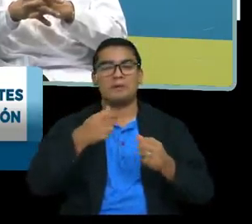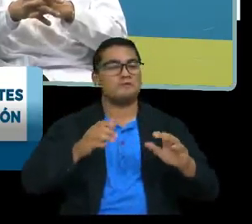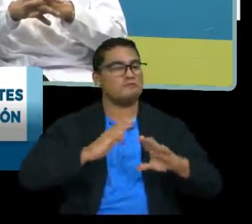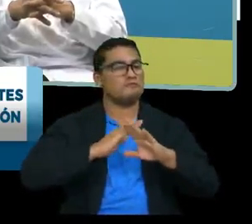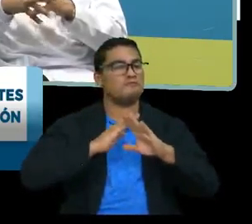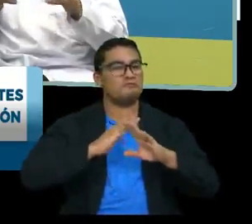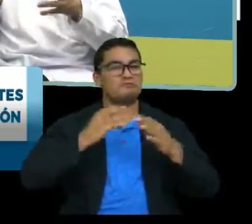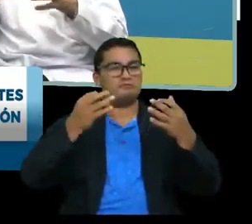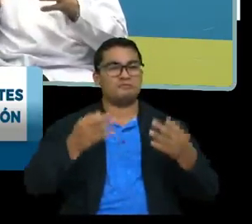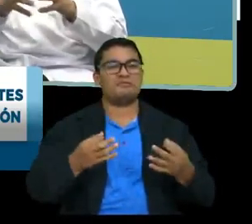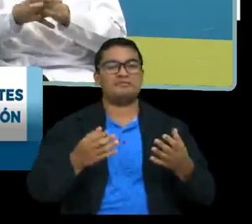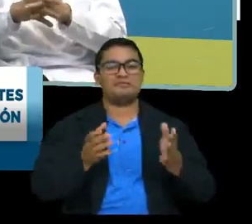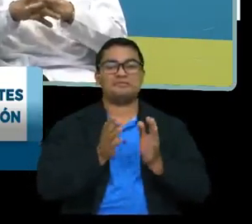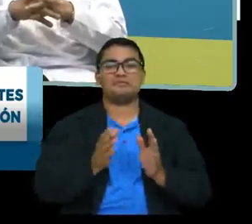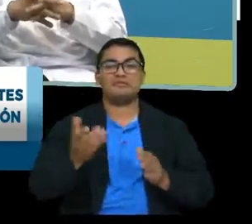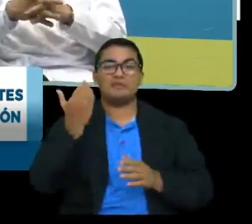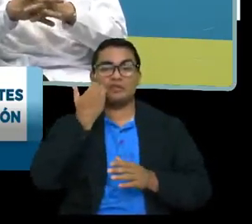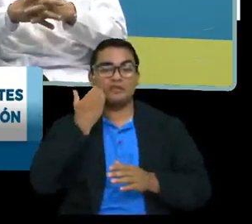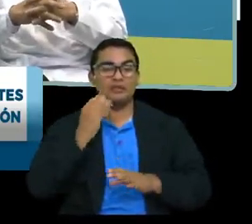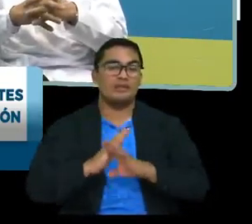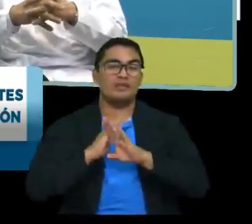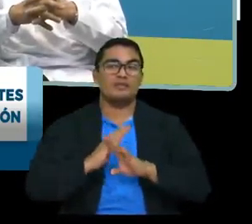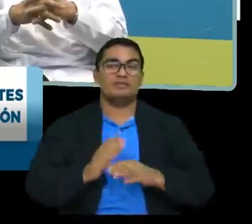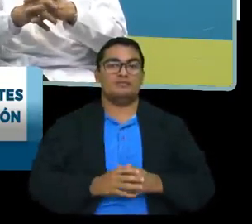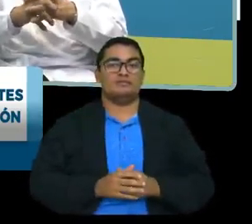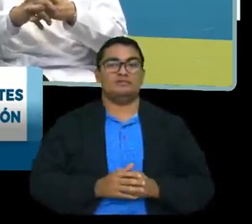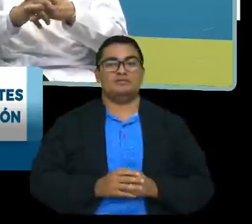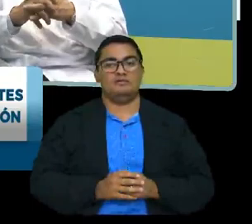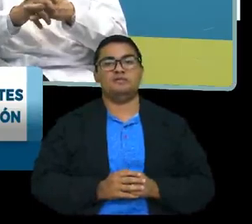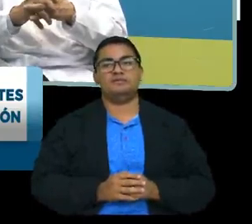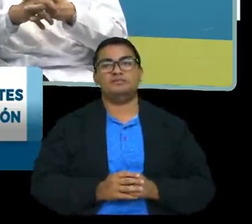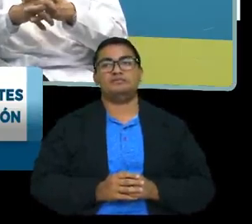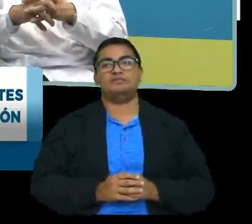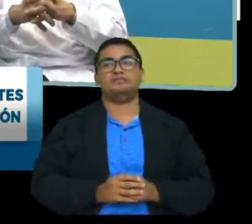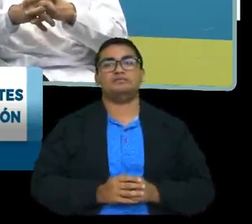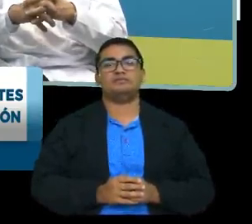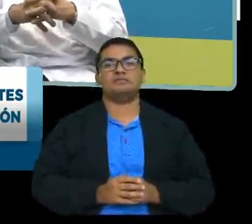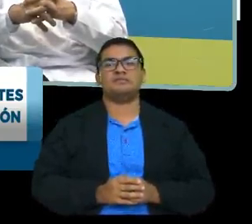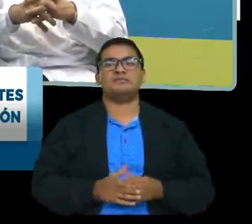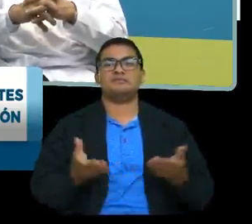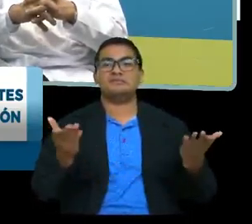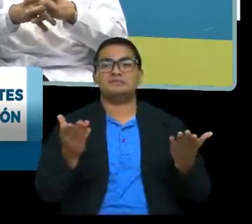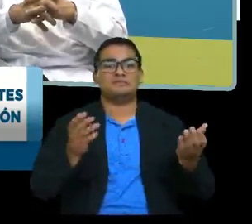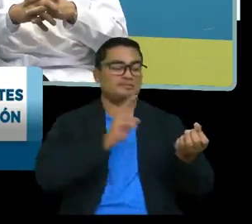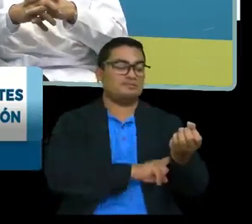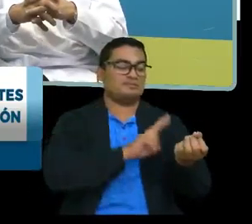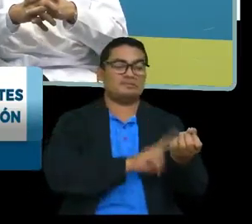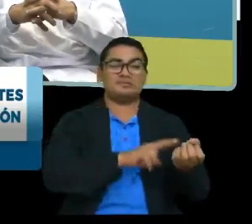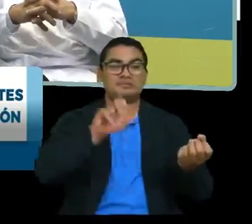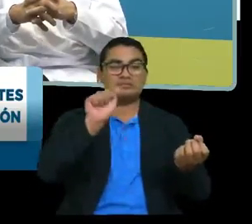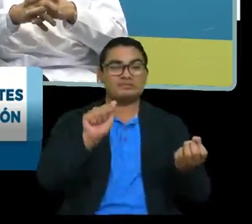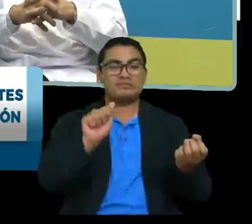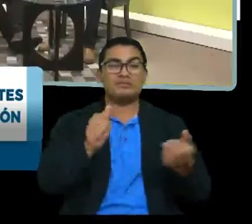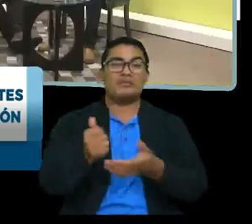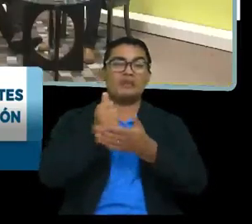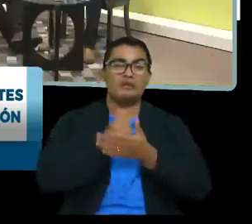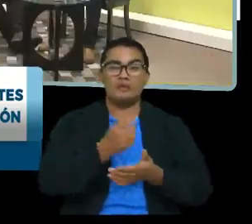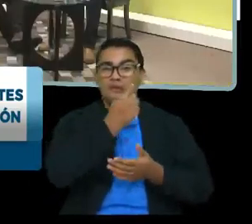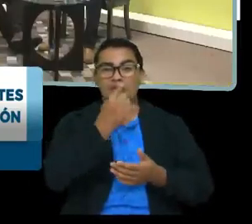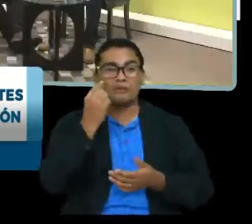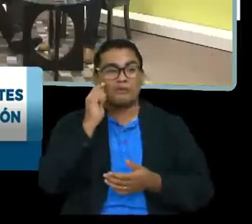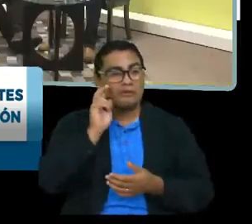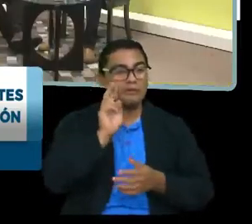y evitar pues que se enfermen lo más seguido. Precisamente, ¿de qué enfermedades puede prevenir la vitamina A? Aparte de fortalecer la agudeza